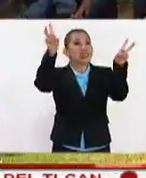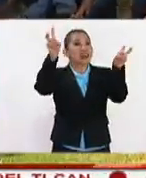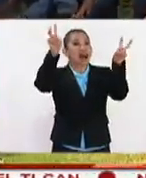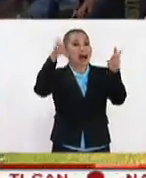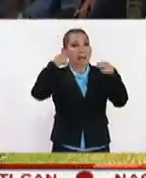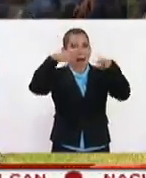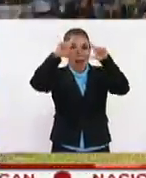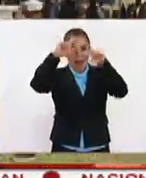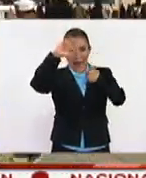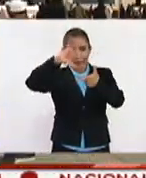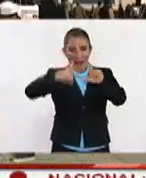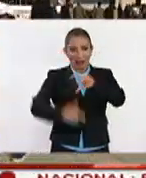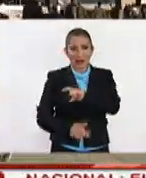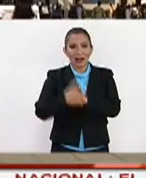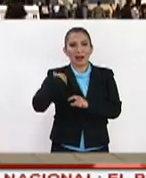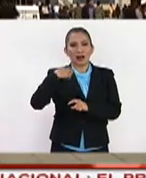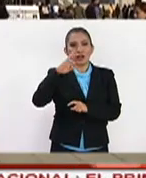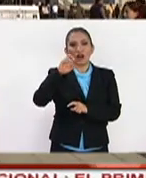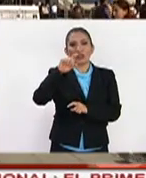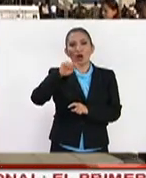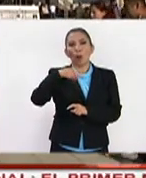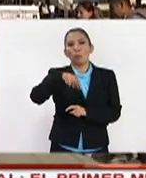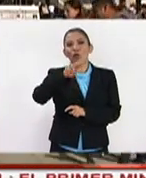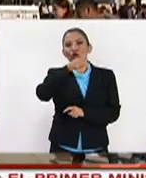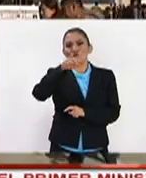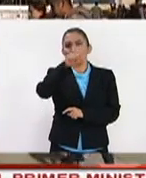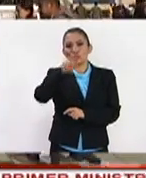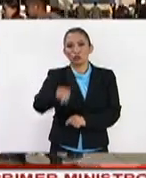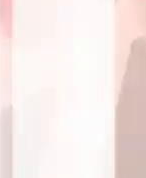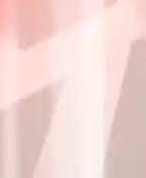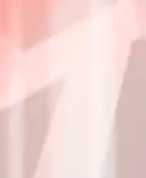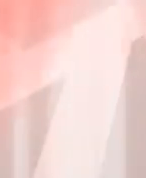Marina. Para México al Día, Rodrigo Muñoz.